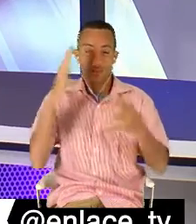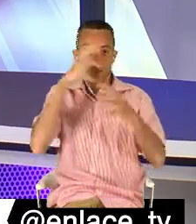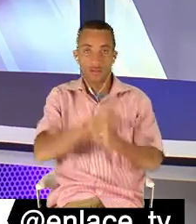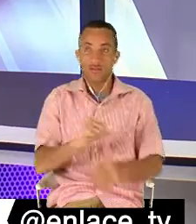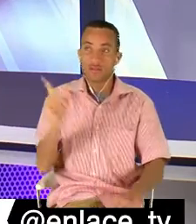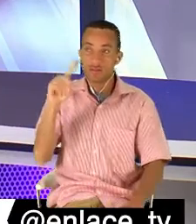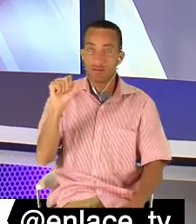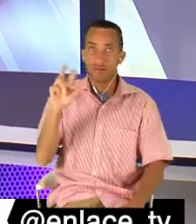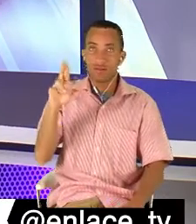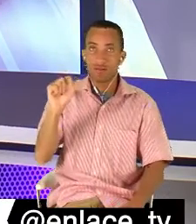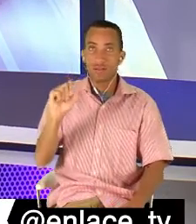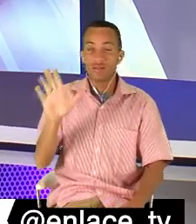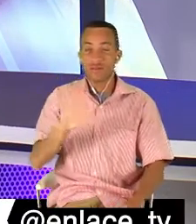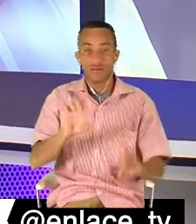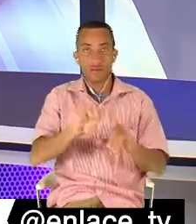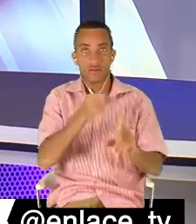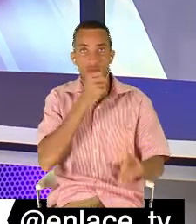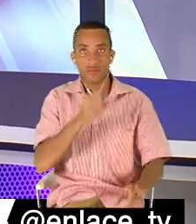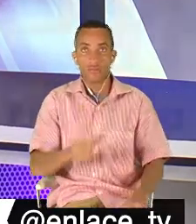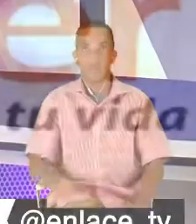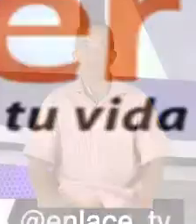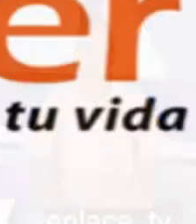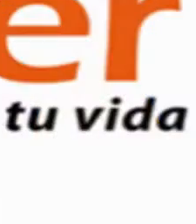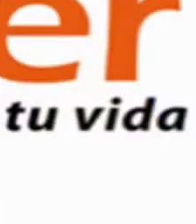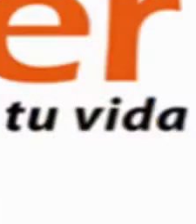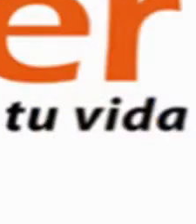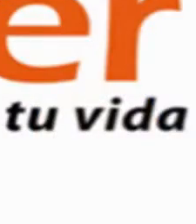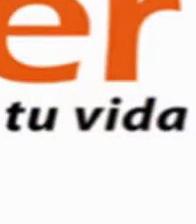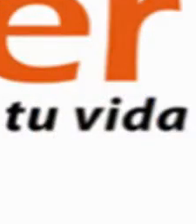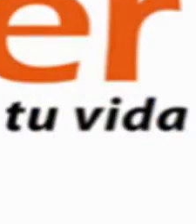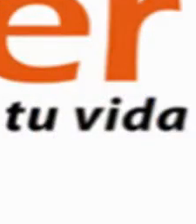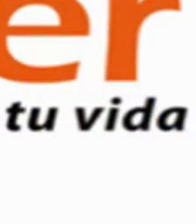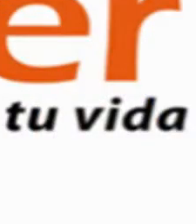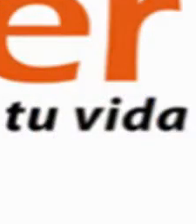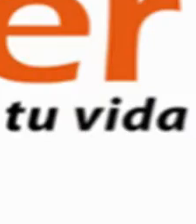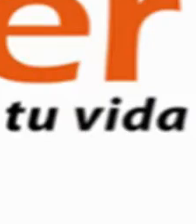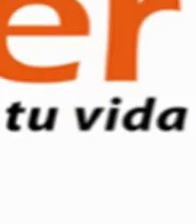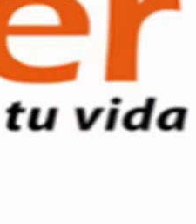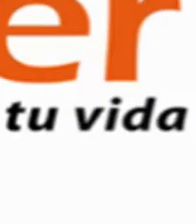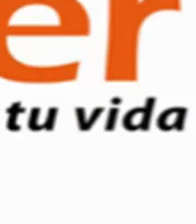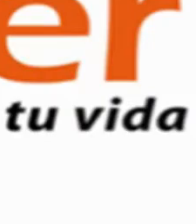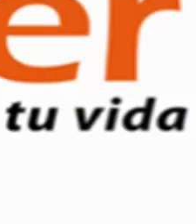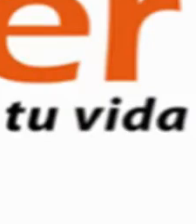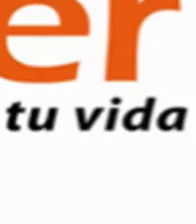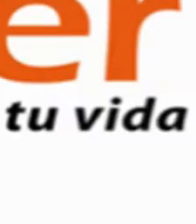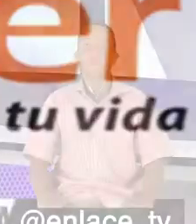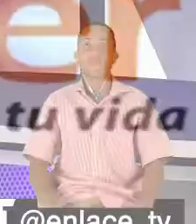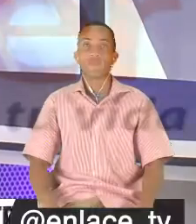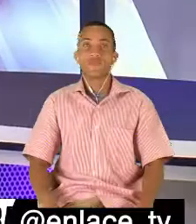aquí Enlace Noticias. Antes de despedirnos, recuerde, materiales eléctricos Electrofer, ilumina tu vida.